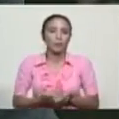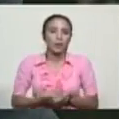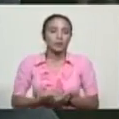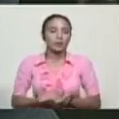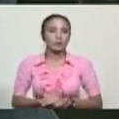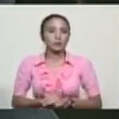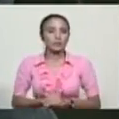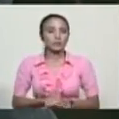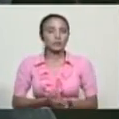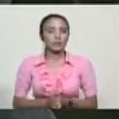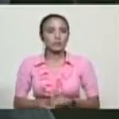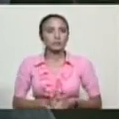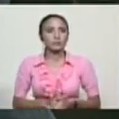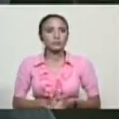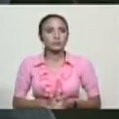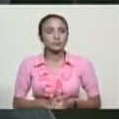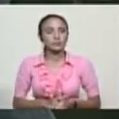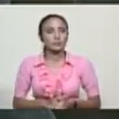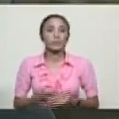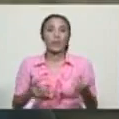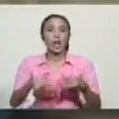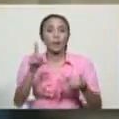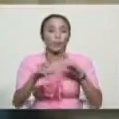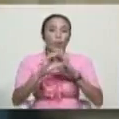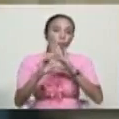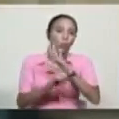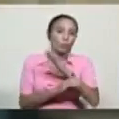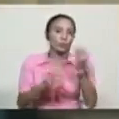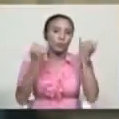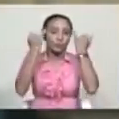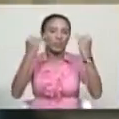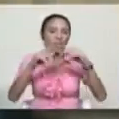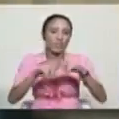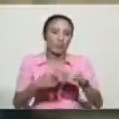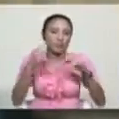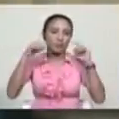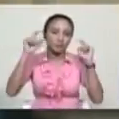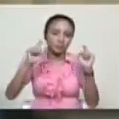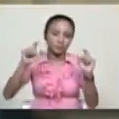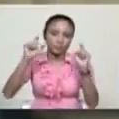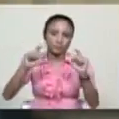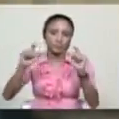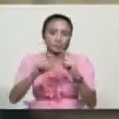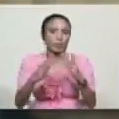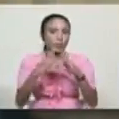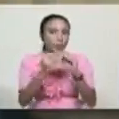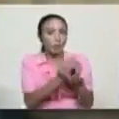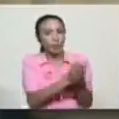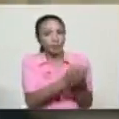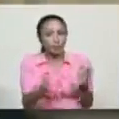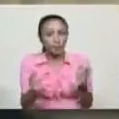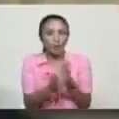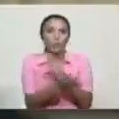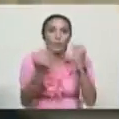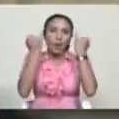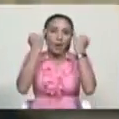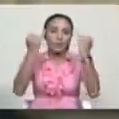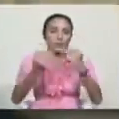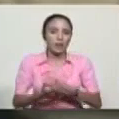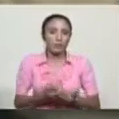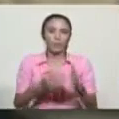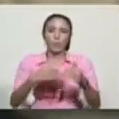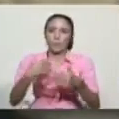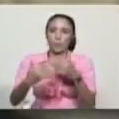se han hecho. Además, yo querría después hablar con usted de un instante de una idea que ha ido